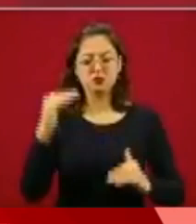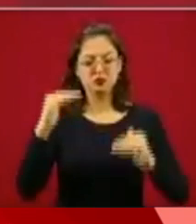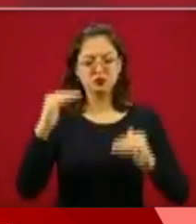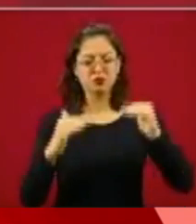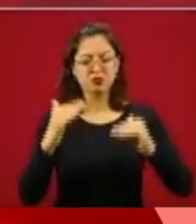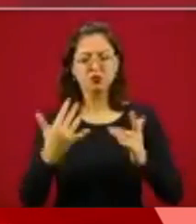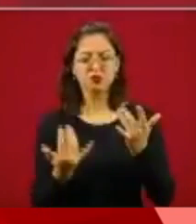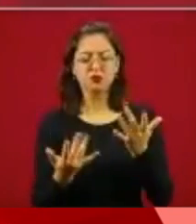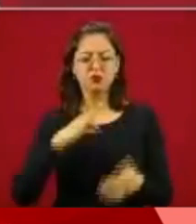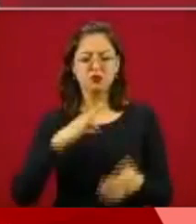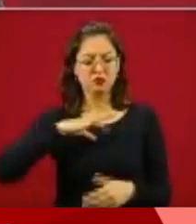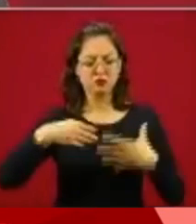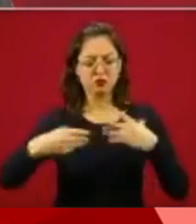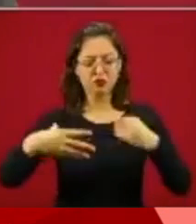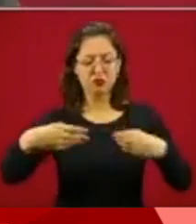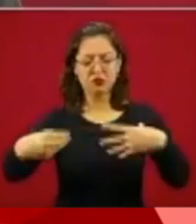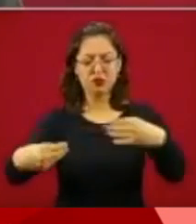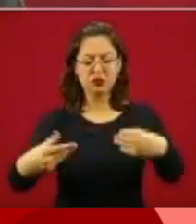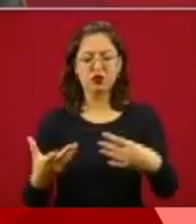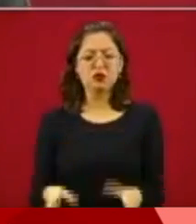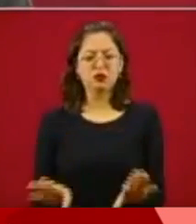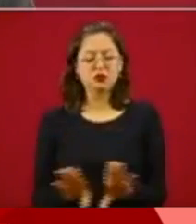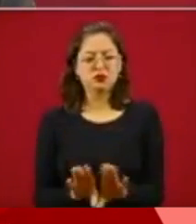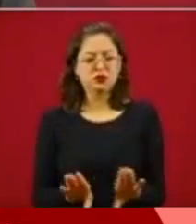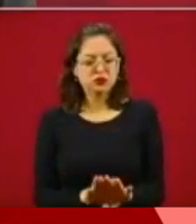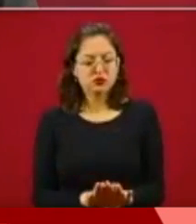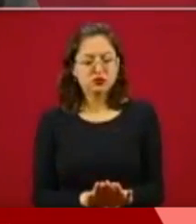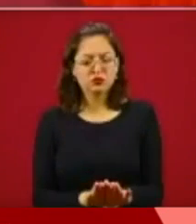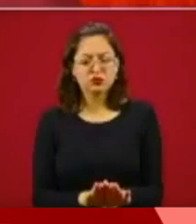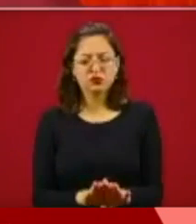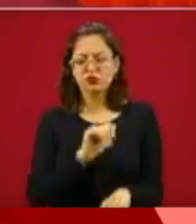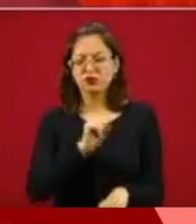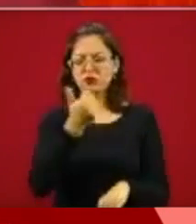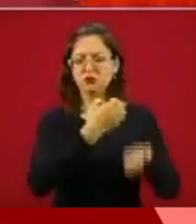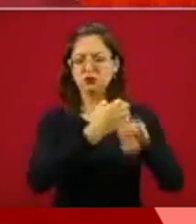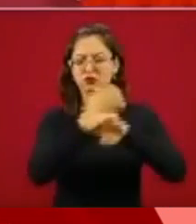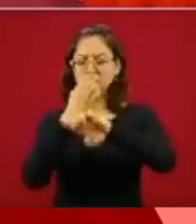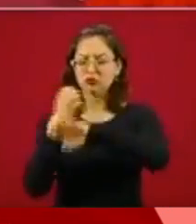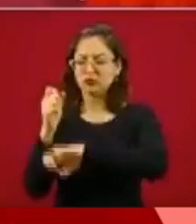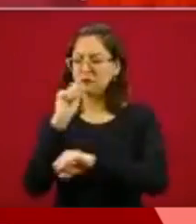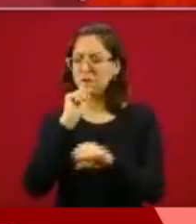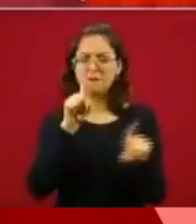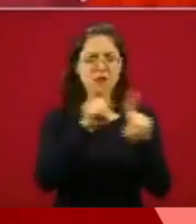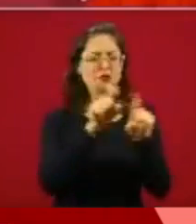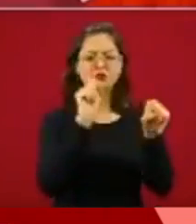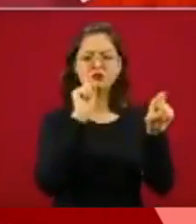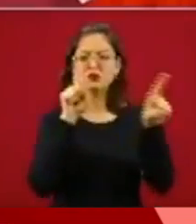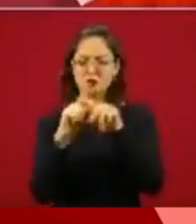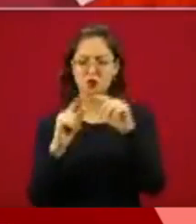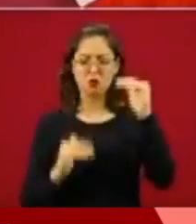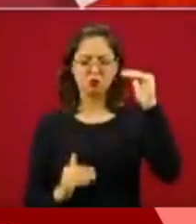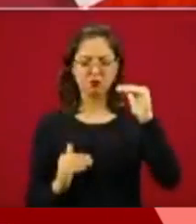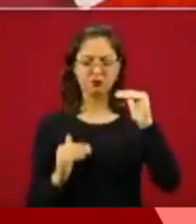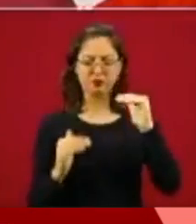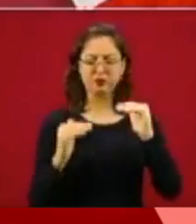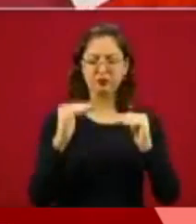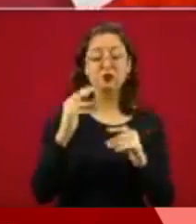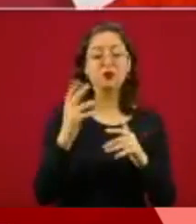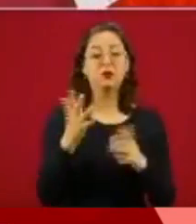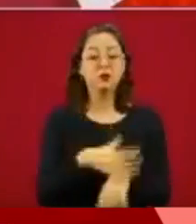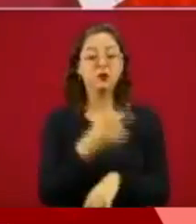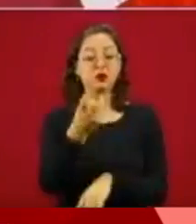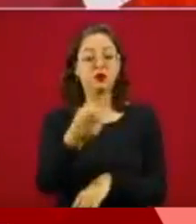de infectados, y así en otros estados. Por eso, ayer nos